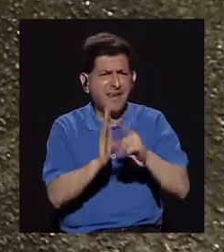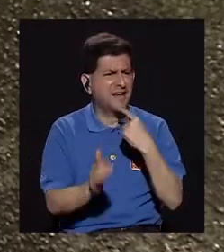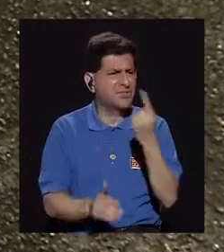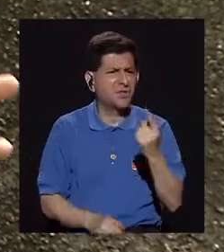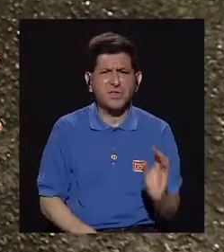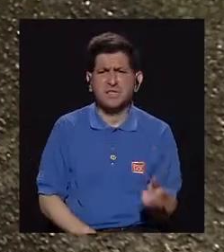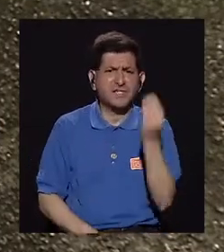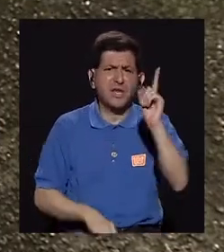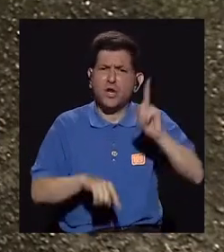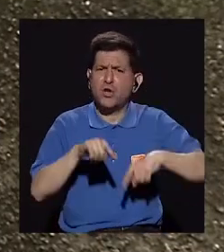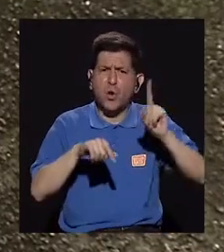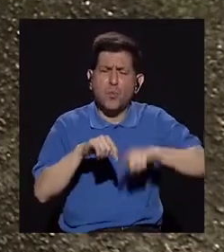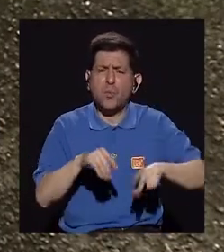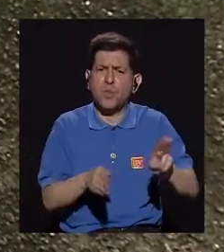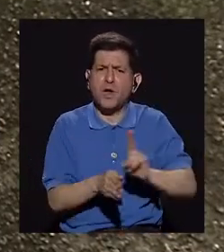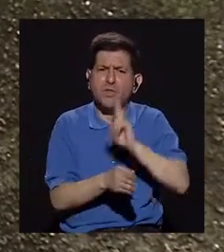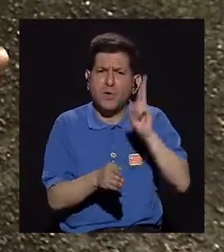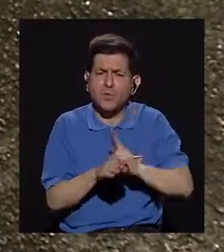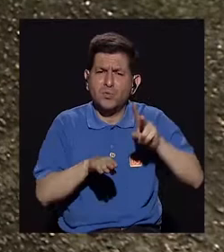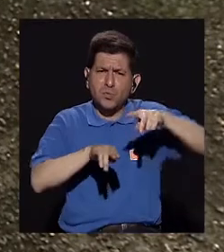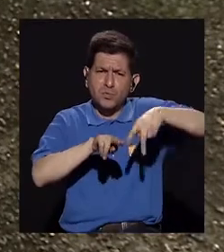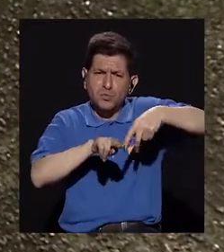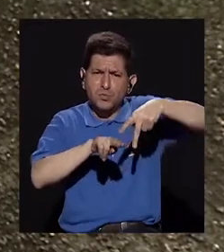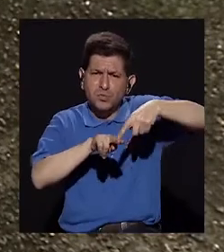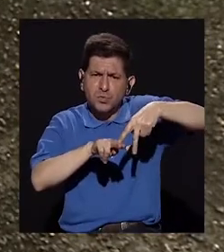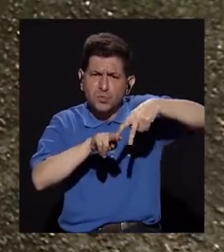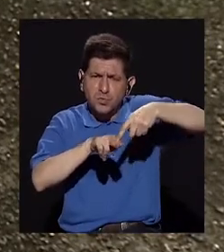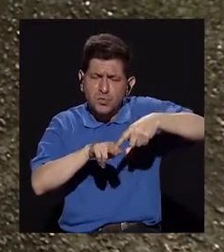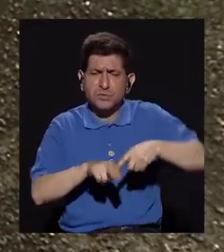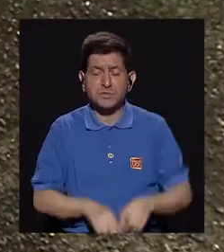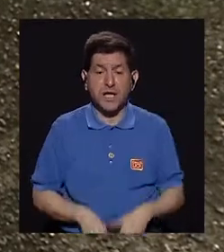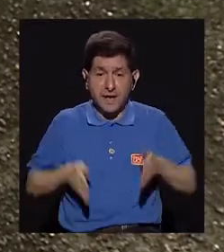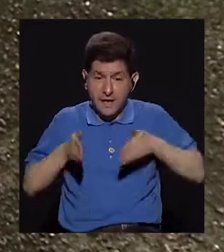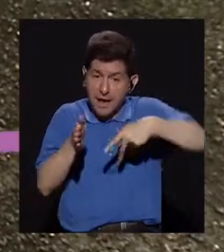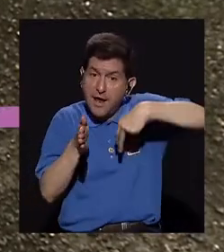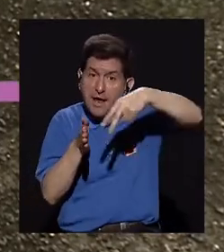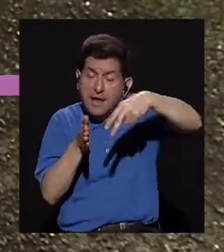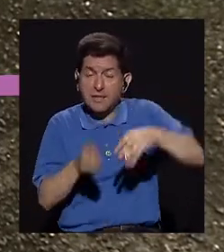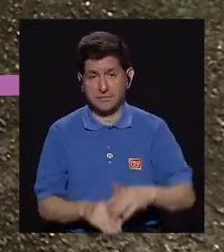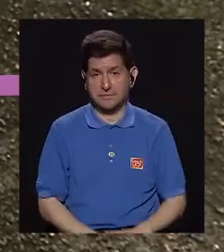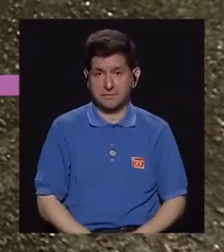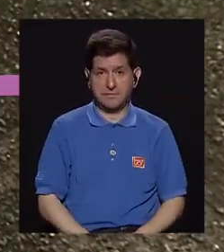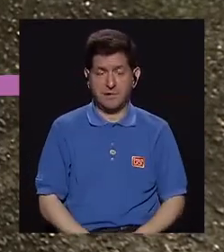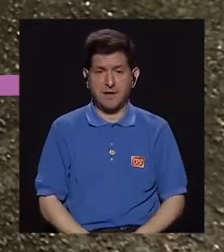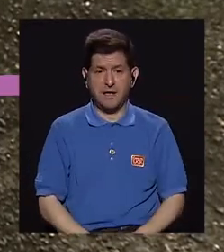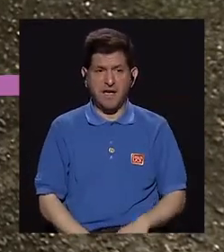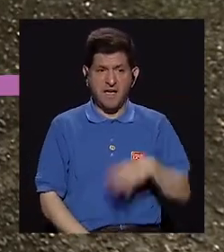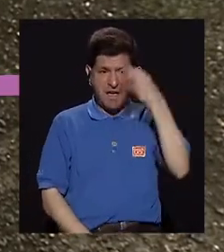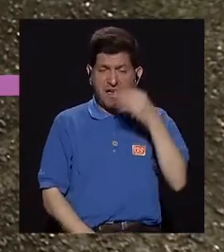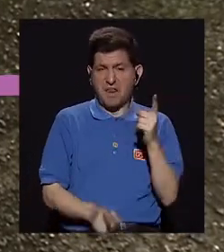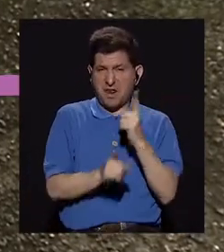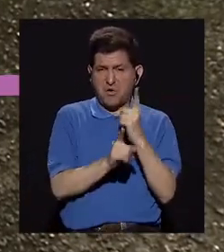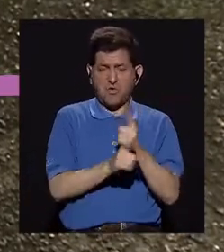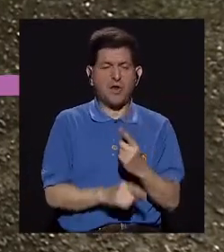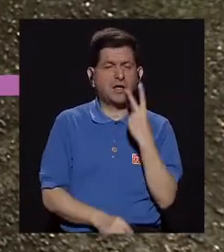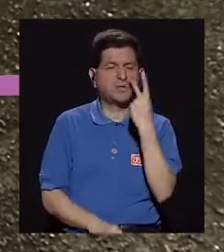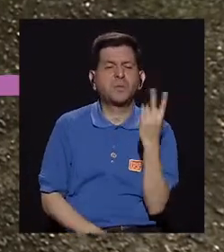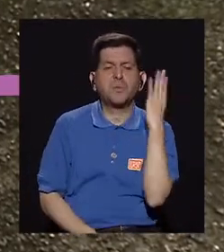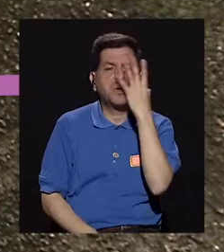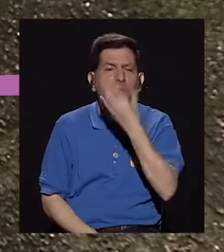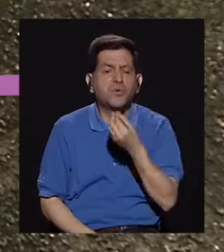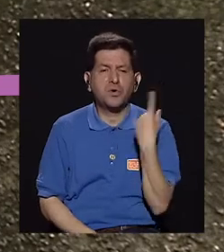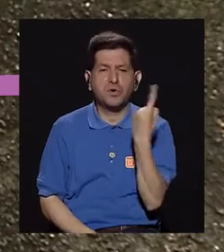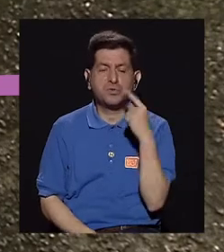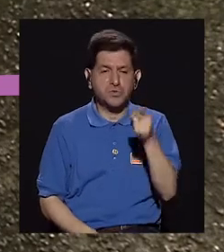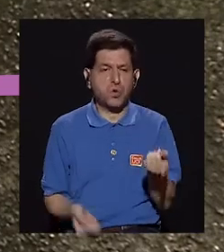le dice a un joven que no puede andar en una patineta en una acera, ¿verdad? Y muchas veces se cree que lo correcto es que se vea bonito y que no